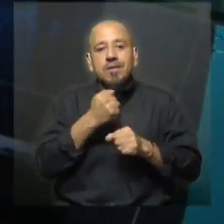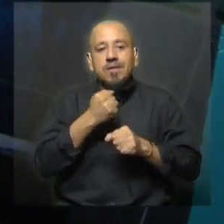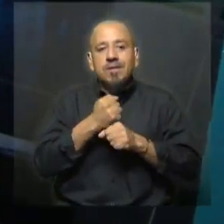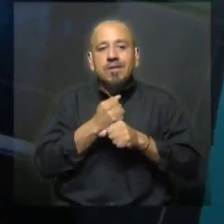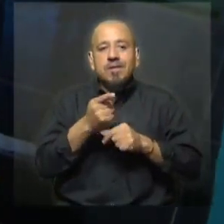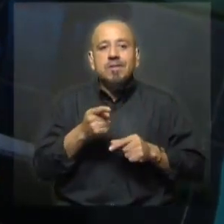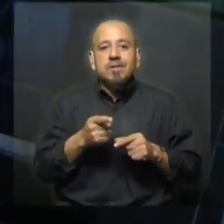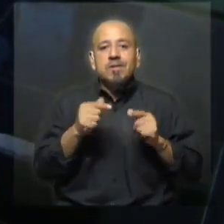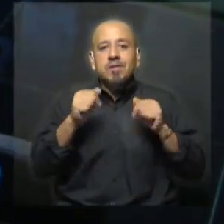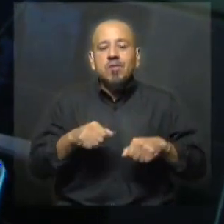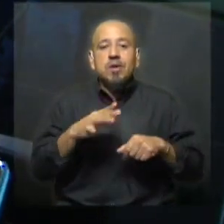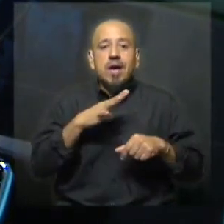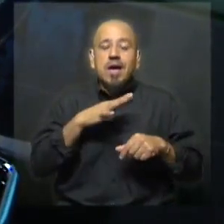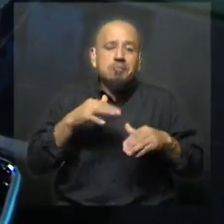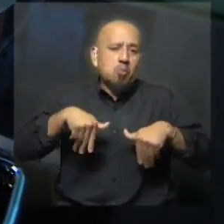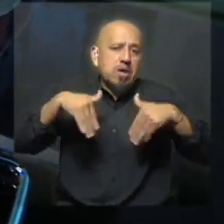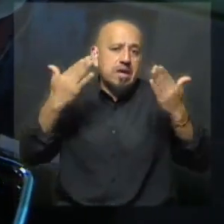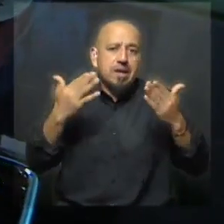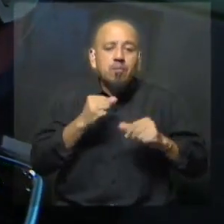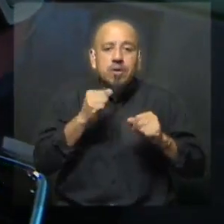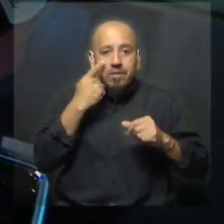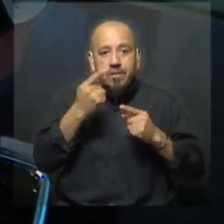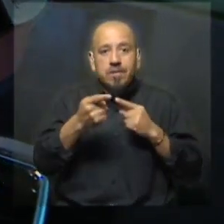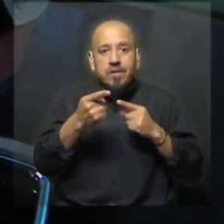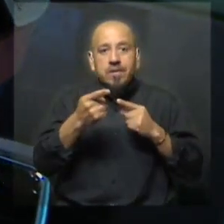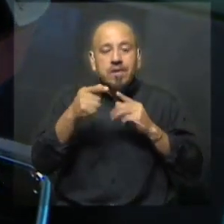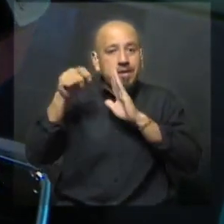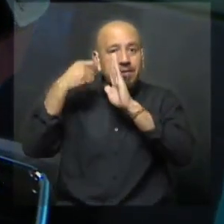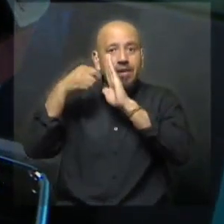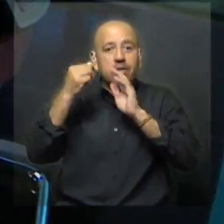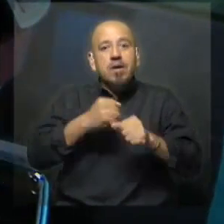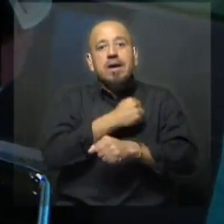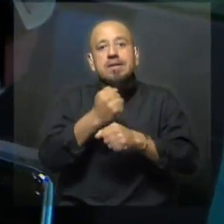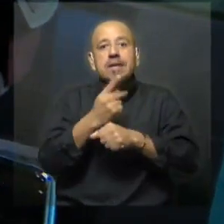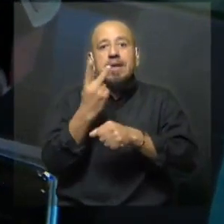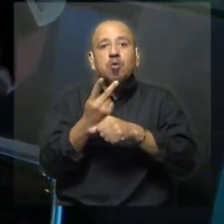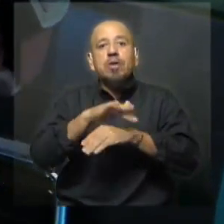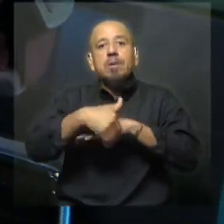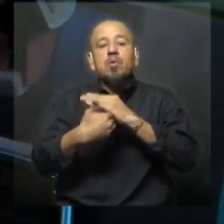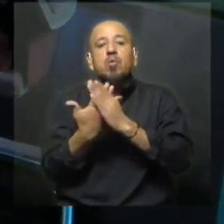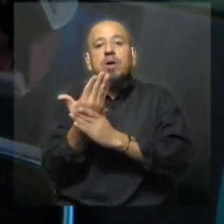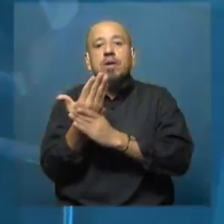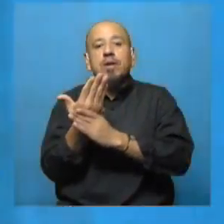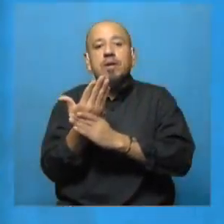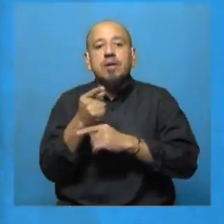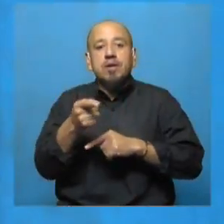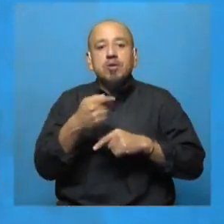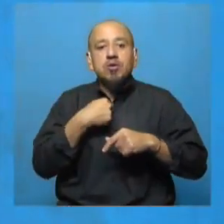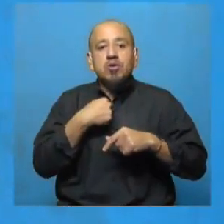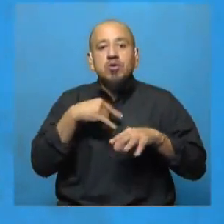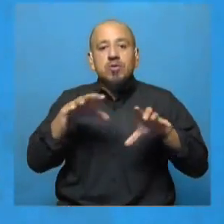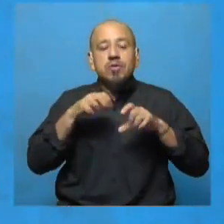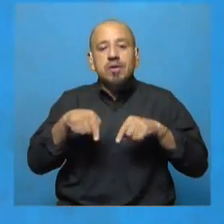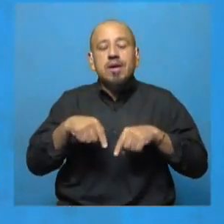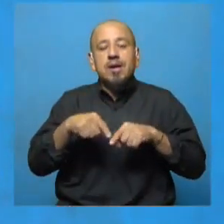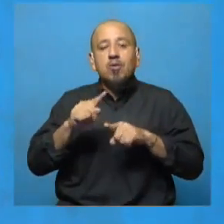totalmente lo que uno quiere ver pero bueno este video está abierto hasta las 2 de la mañana yo vivía con mi